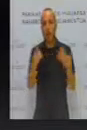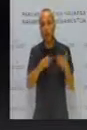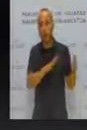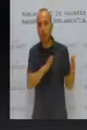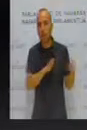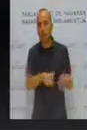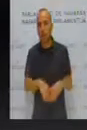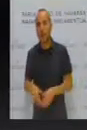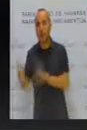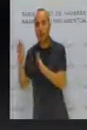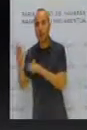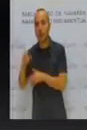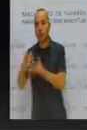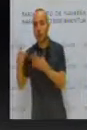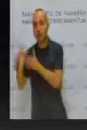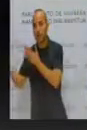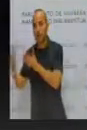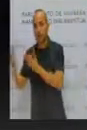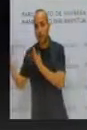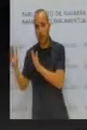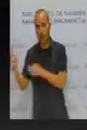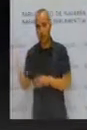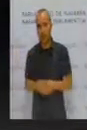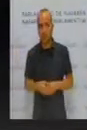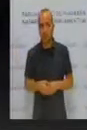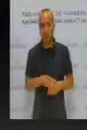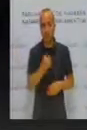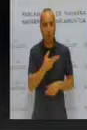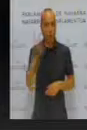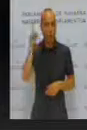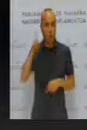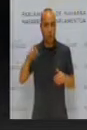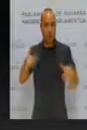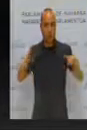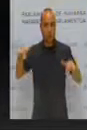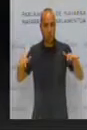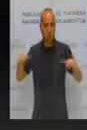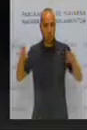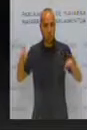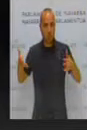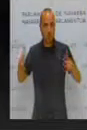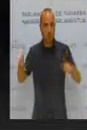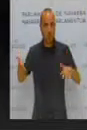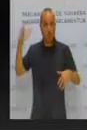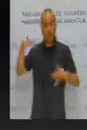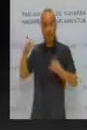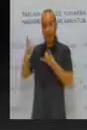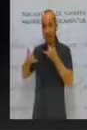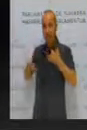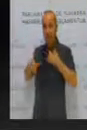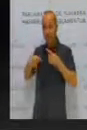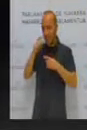curso 16-17. Número de docentes muy similar a los años peores de la crisis.